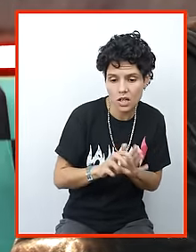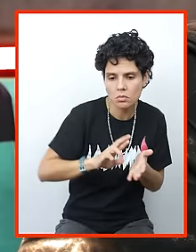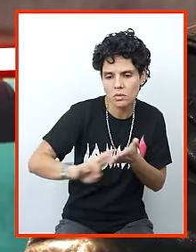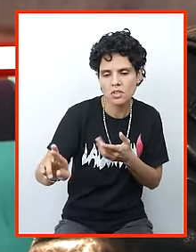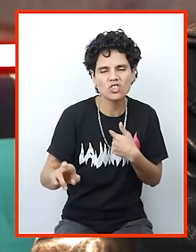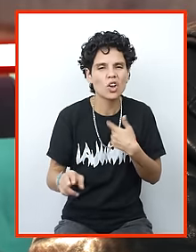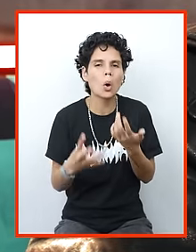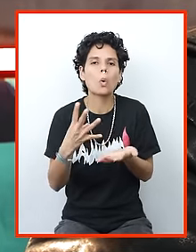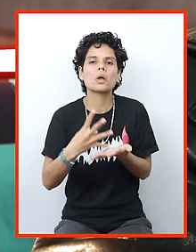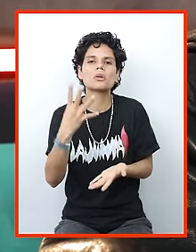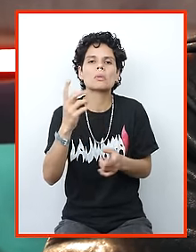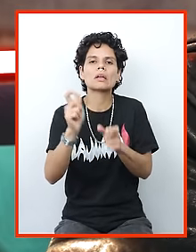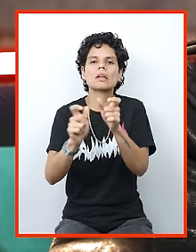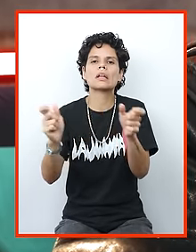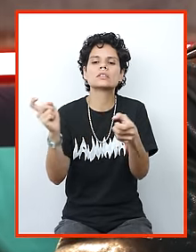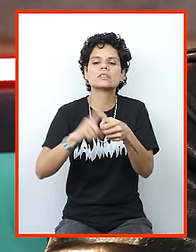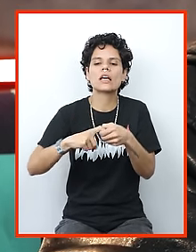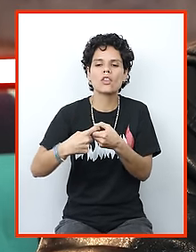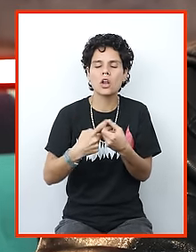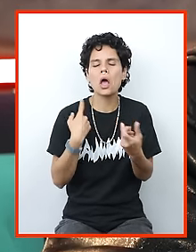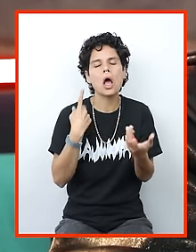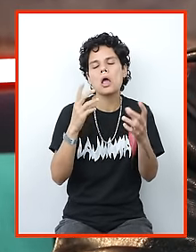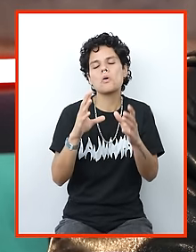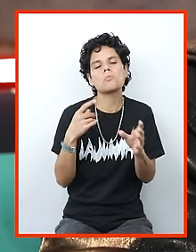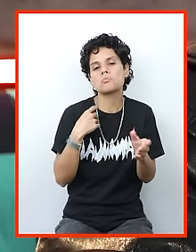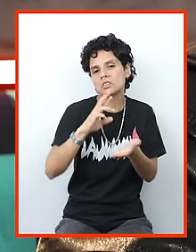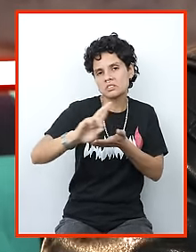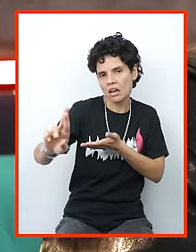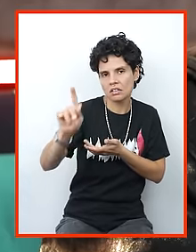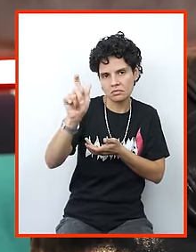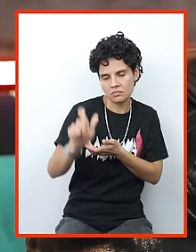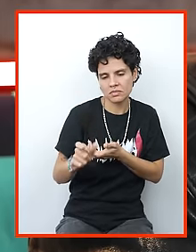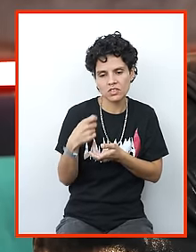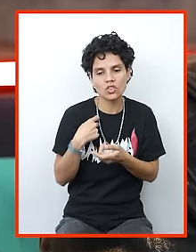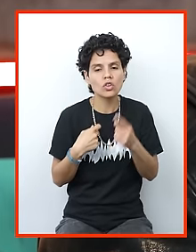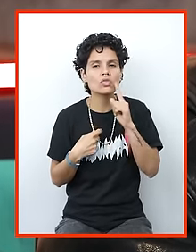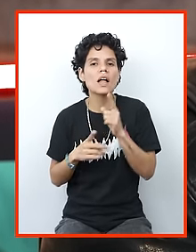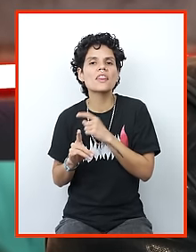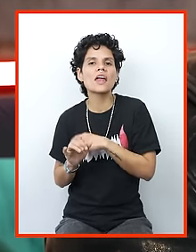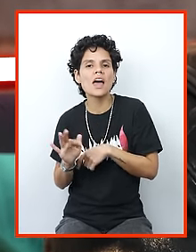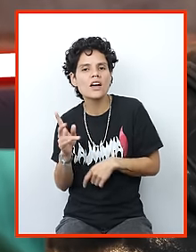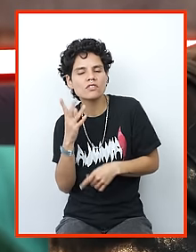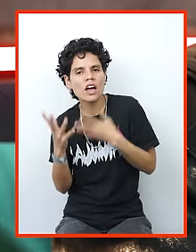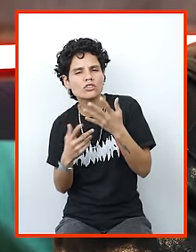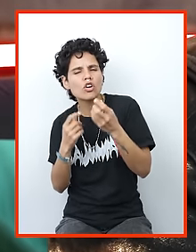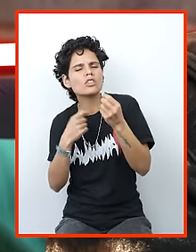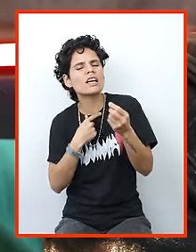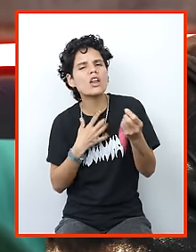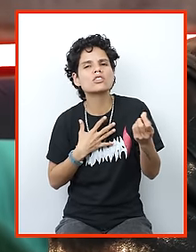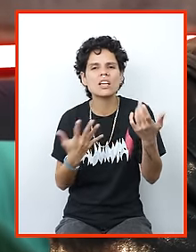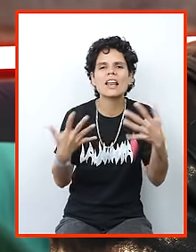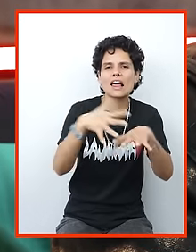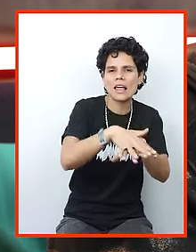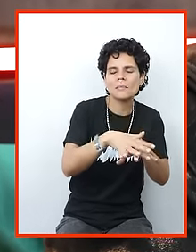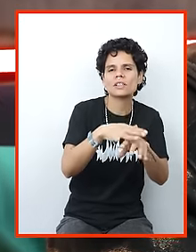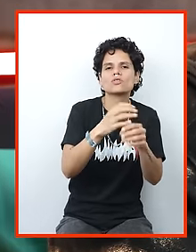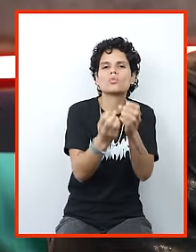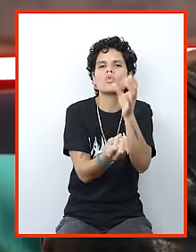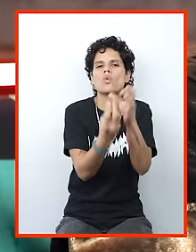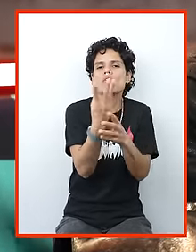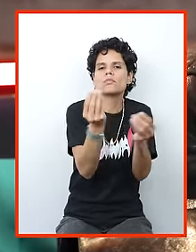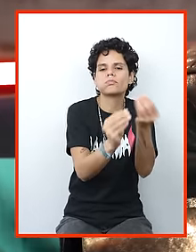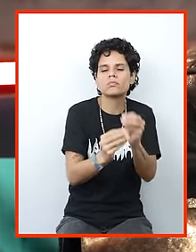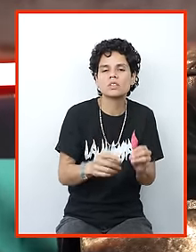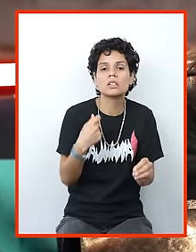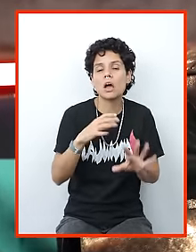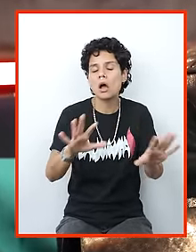Sí. Yo tenía así como 4.000 seguidores y le hablé nomás, pues le dije, oye, ¿sabes qué? Tengo este temita con el Dref, me gustaría hacer el remix, bla, bla, bla, pa, y lo dejé ahí